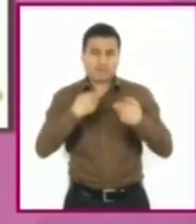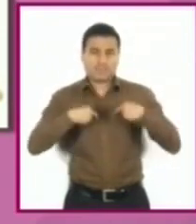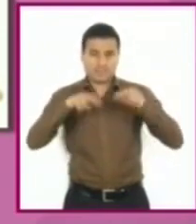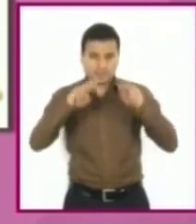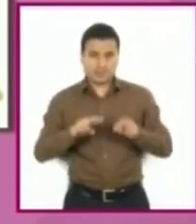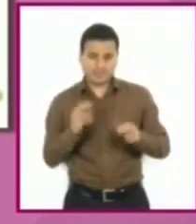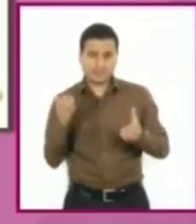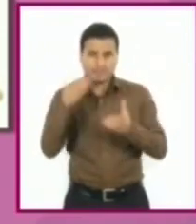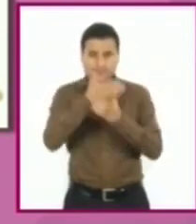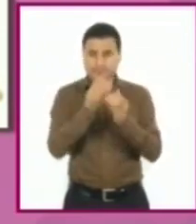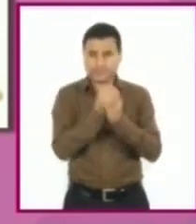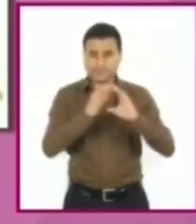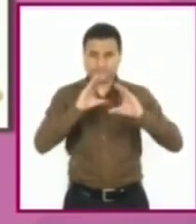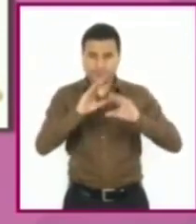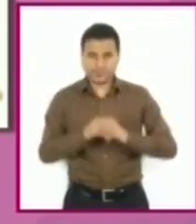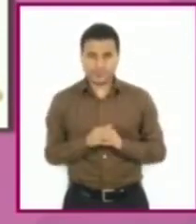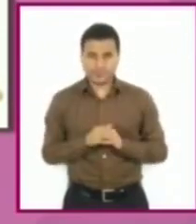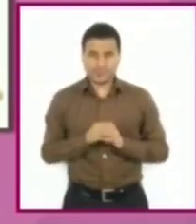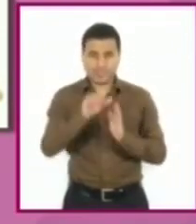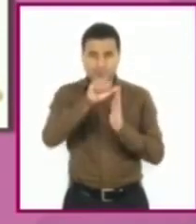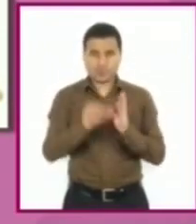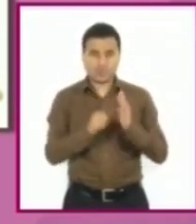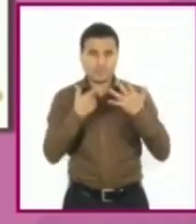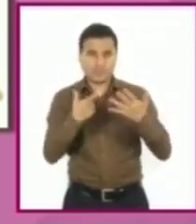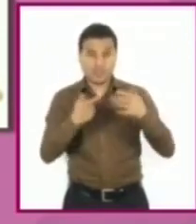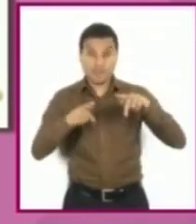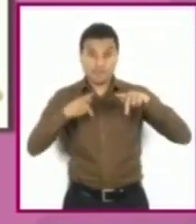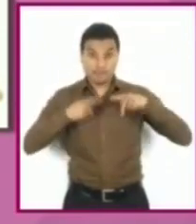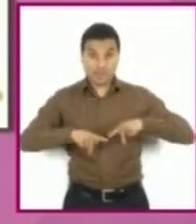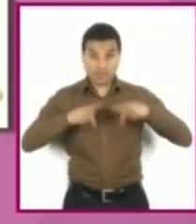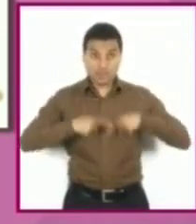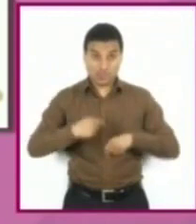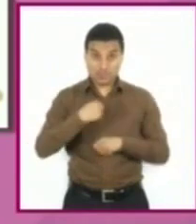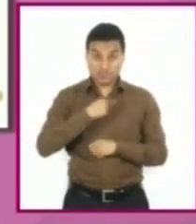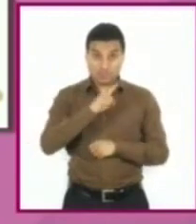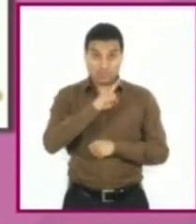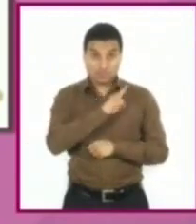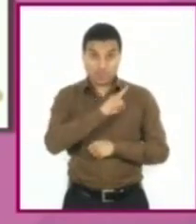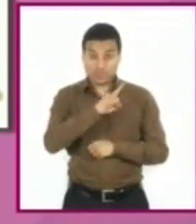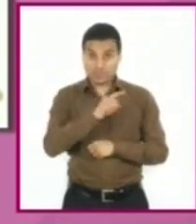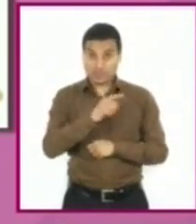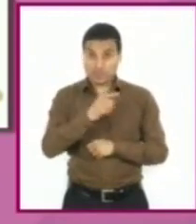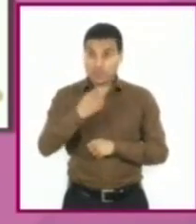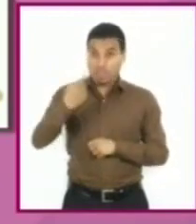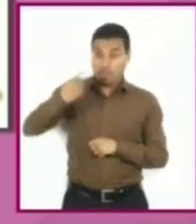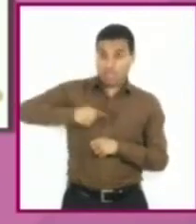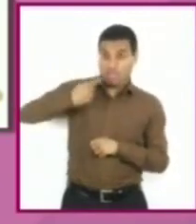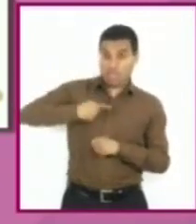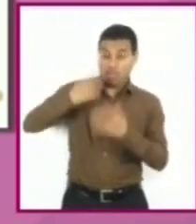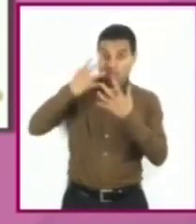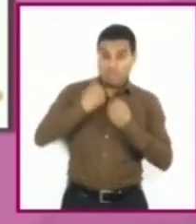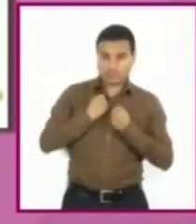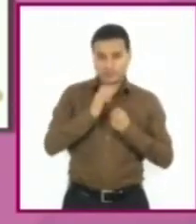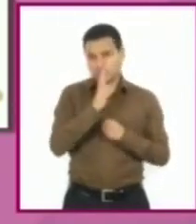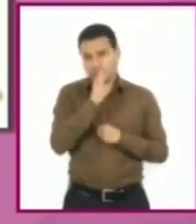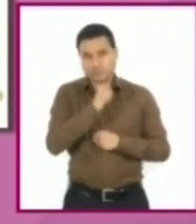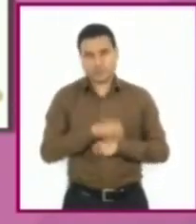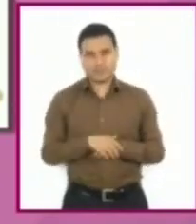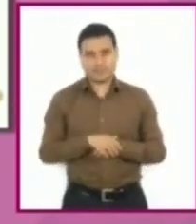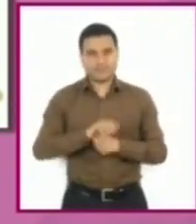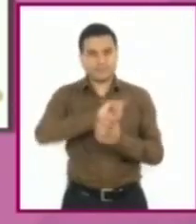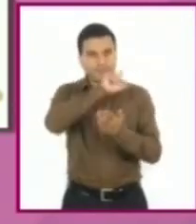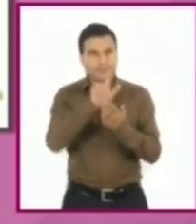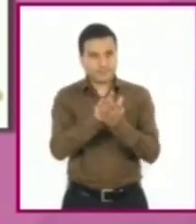Artículo 7. Ningún hombre puede ser acusado, detenido ni arrestado sino en los casos determinados por la ley y según